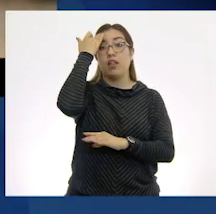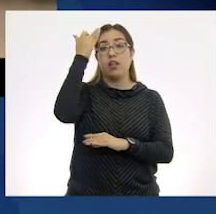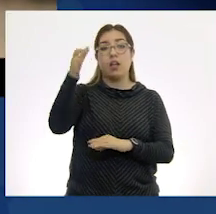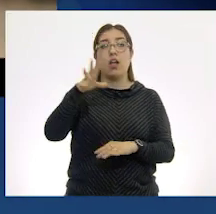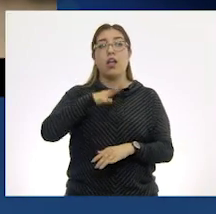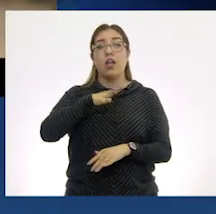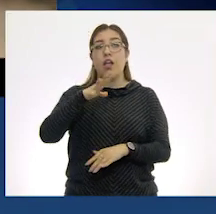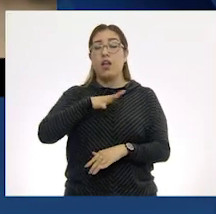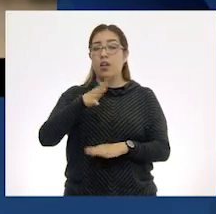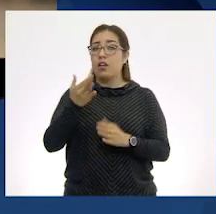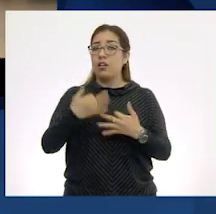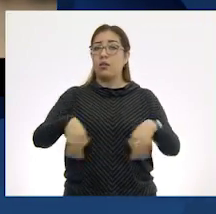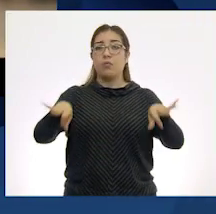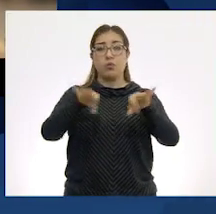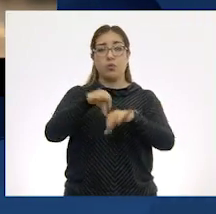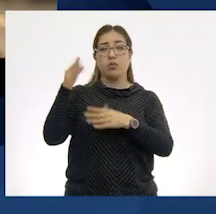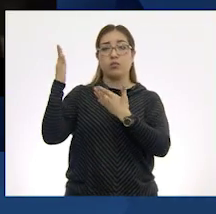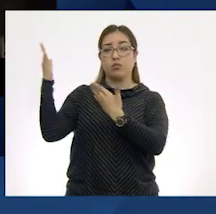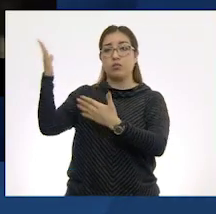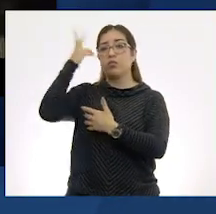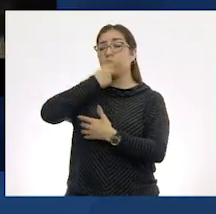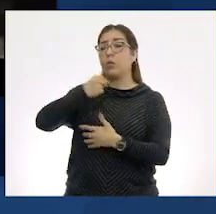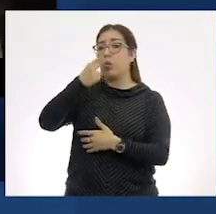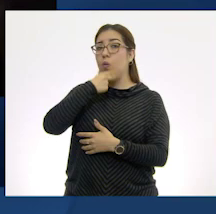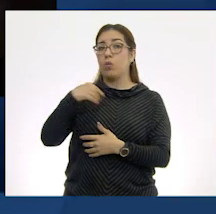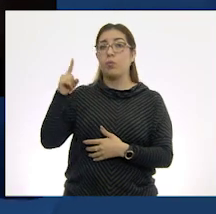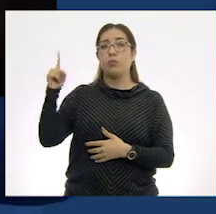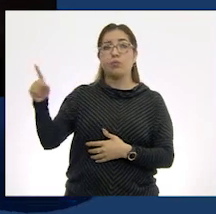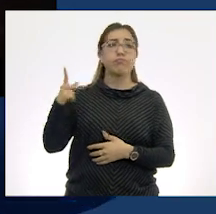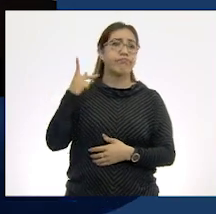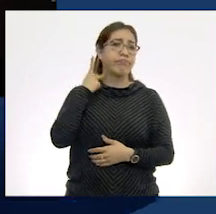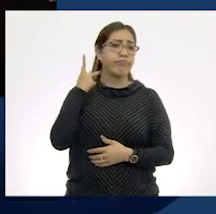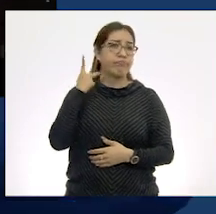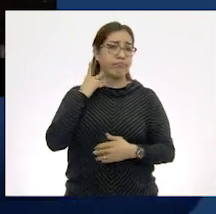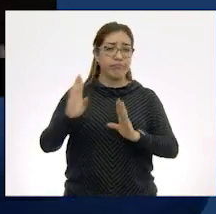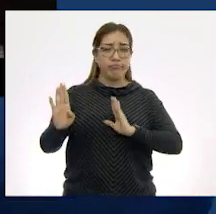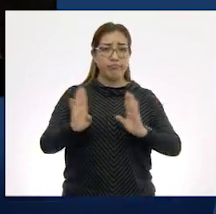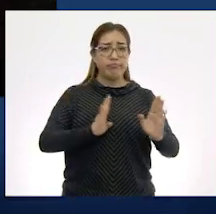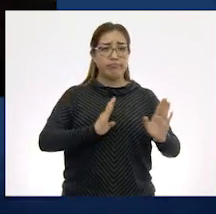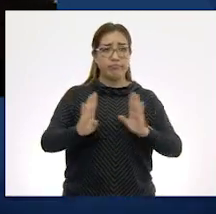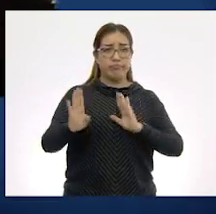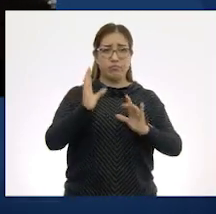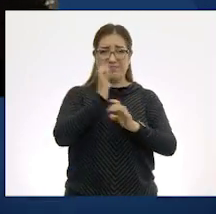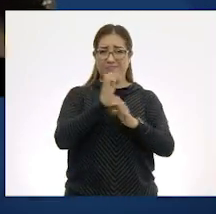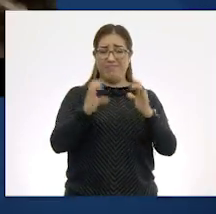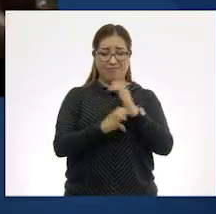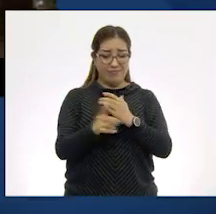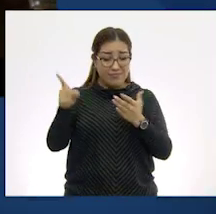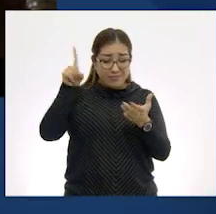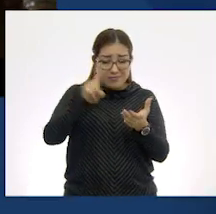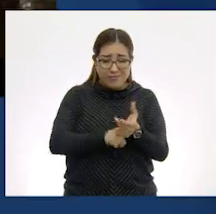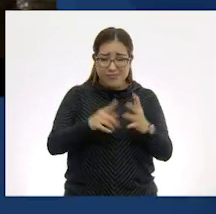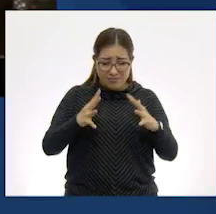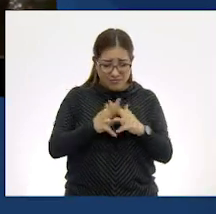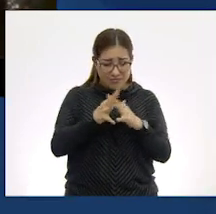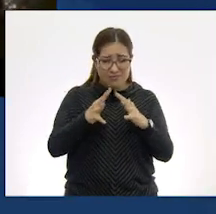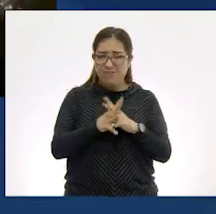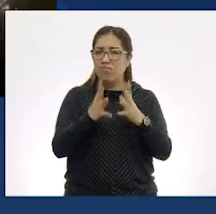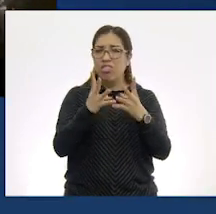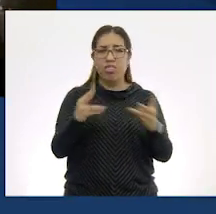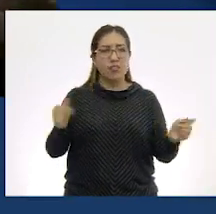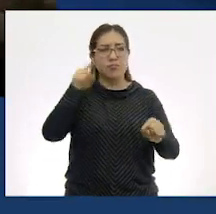figura icónica, Qin Shi Huang, un político y militar que terminó con las luchas internas y creó un país